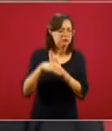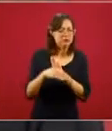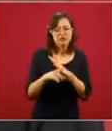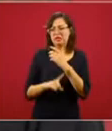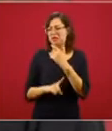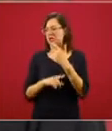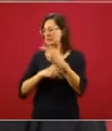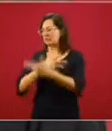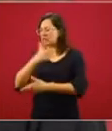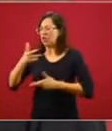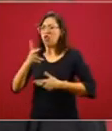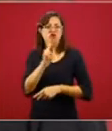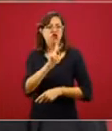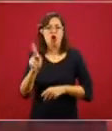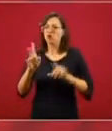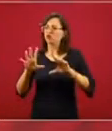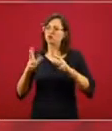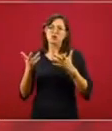medrando